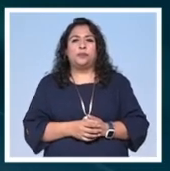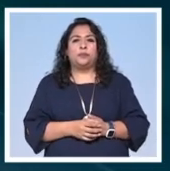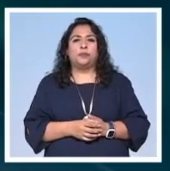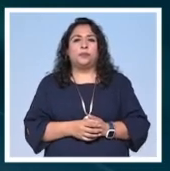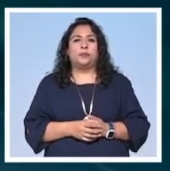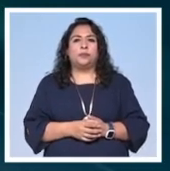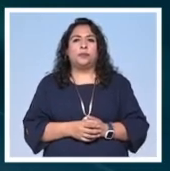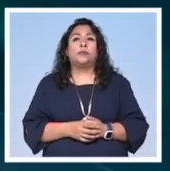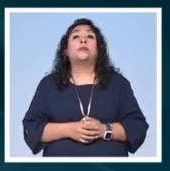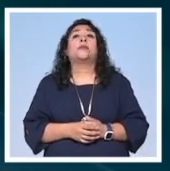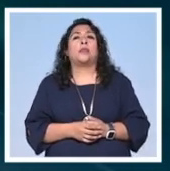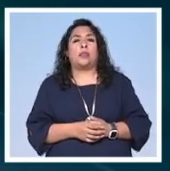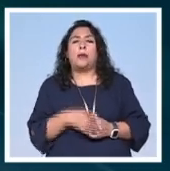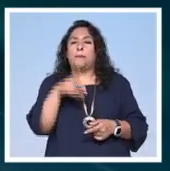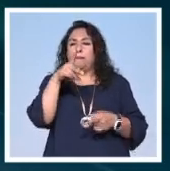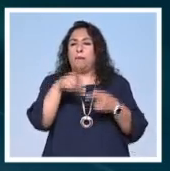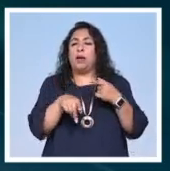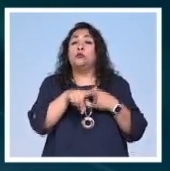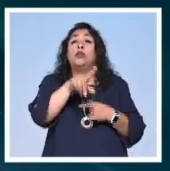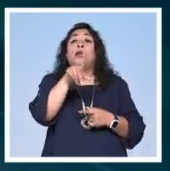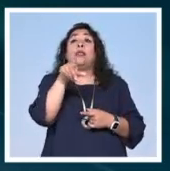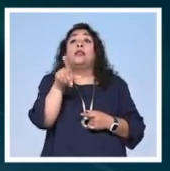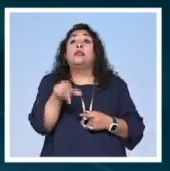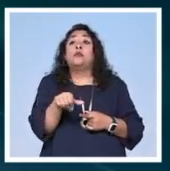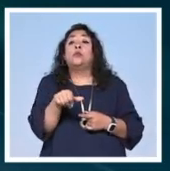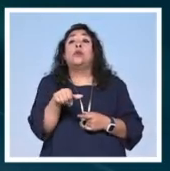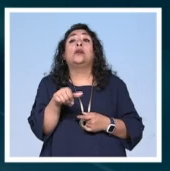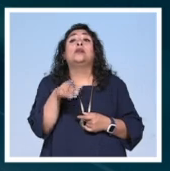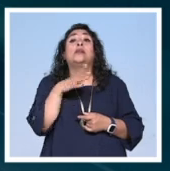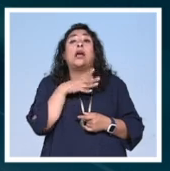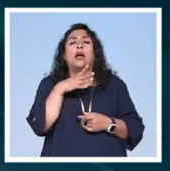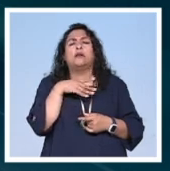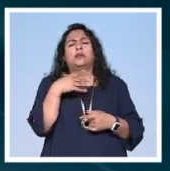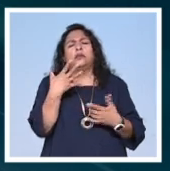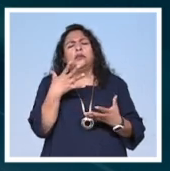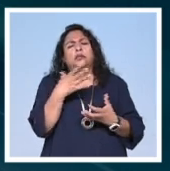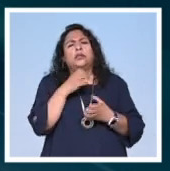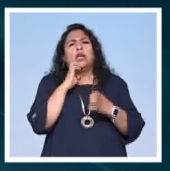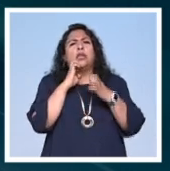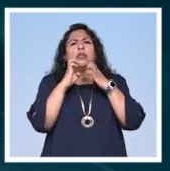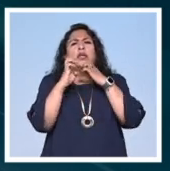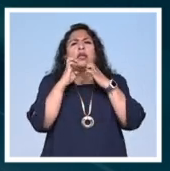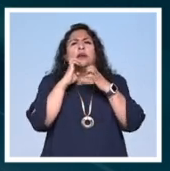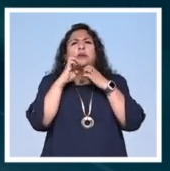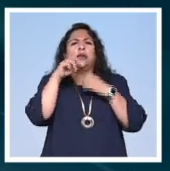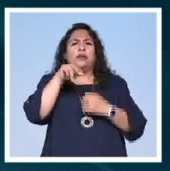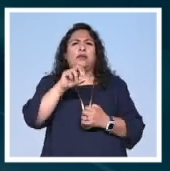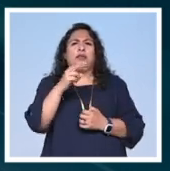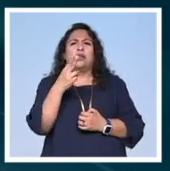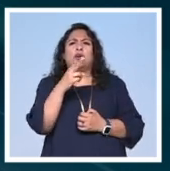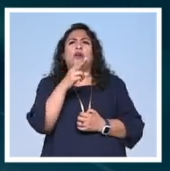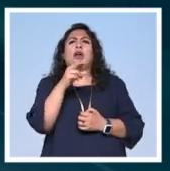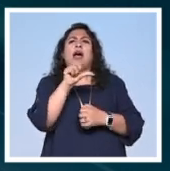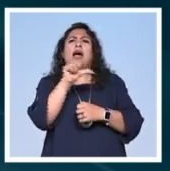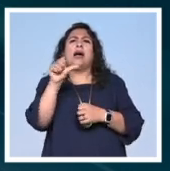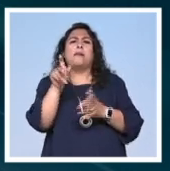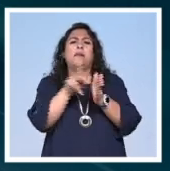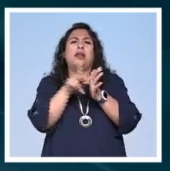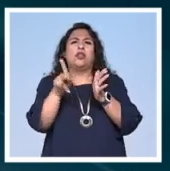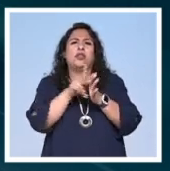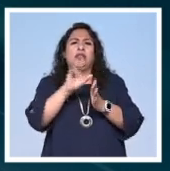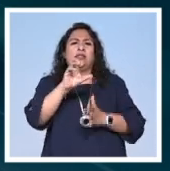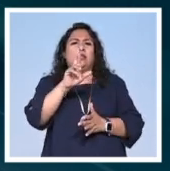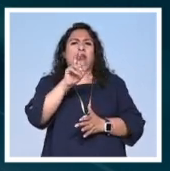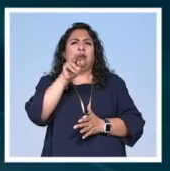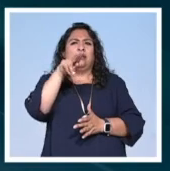Rubio vamos a la pausa al regresar eh les presentamos una emotiva entrevista que Noticias 22 realizó con la periodista Cristina